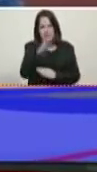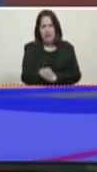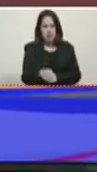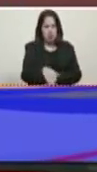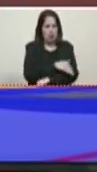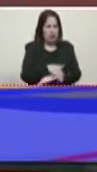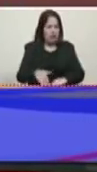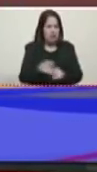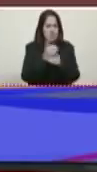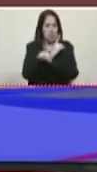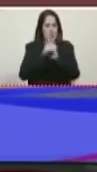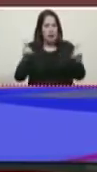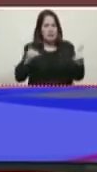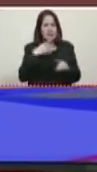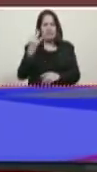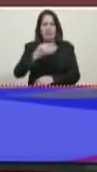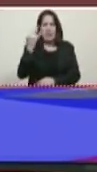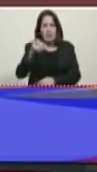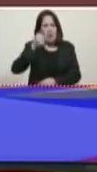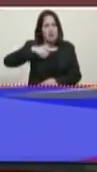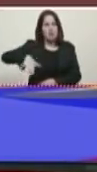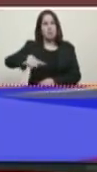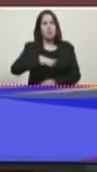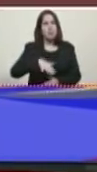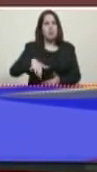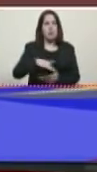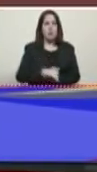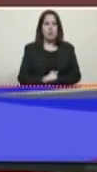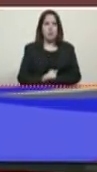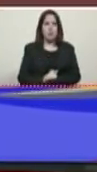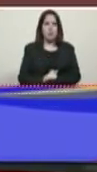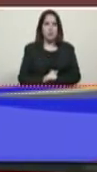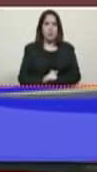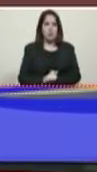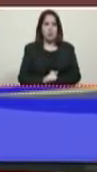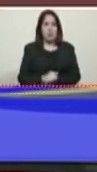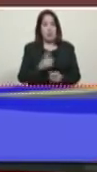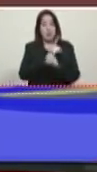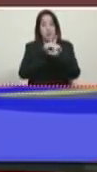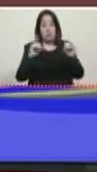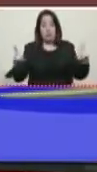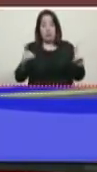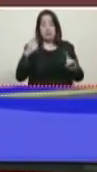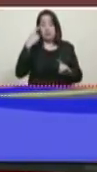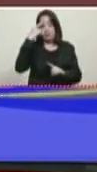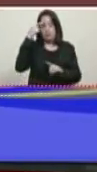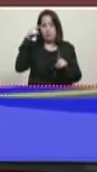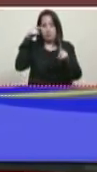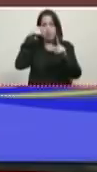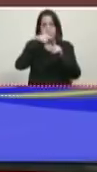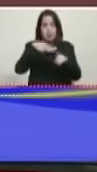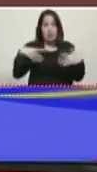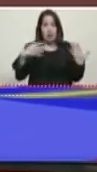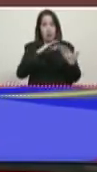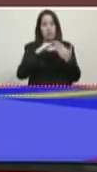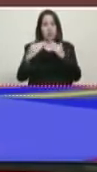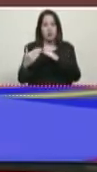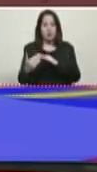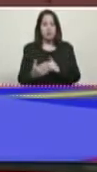democracia verdadera qué es la democracia directa de la comunidad bueno